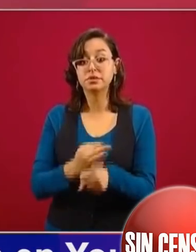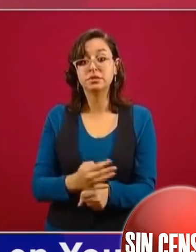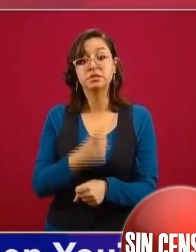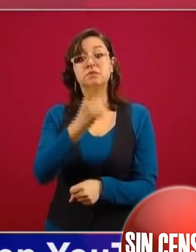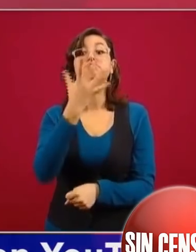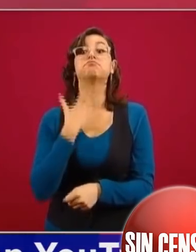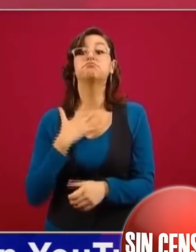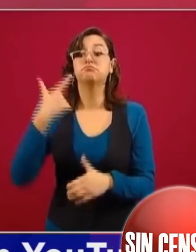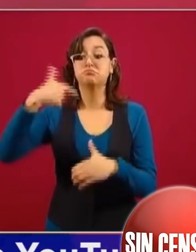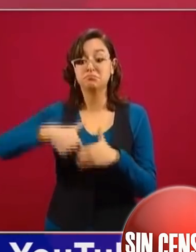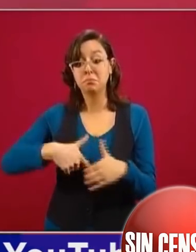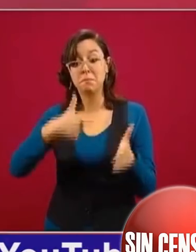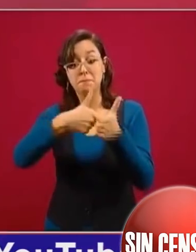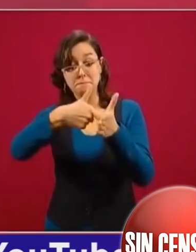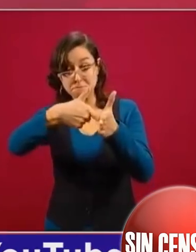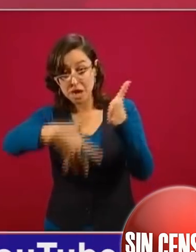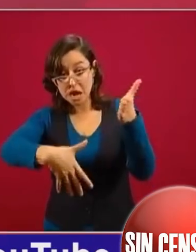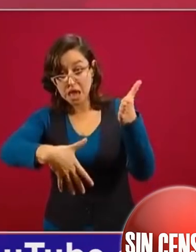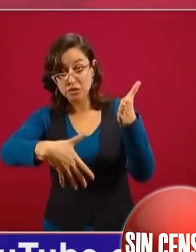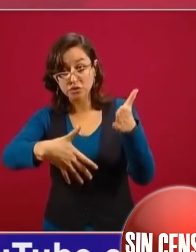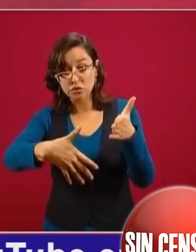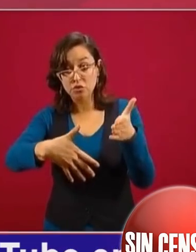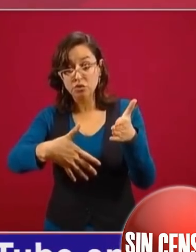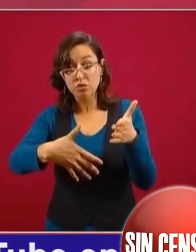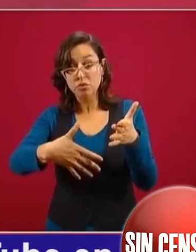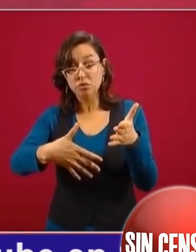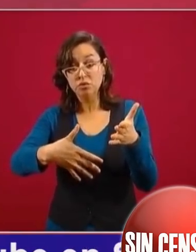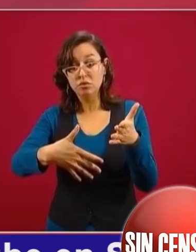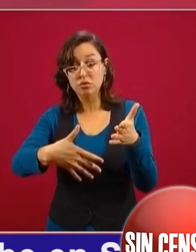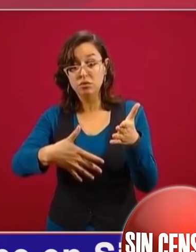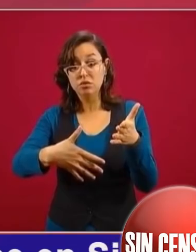No porque esté bajo el precio